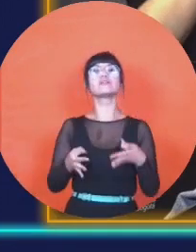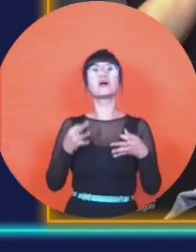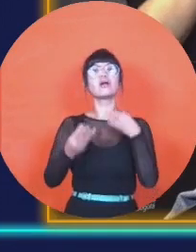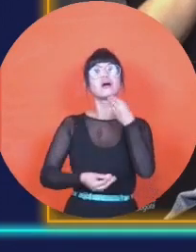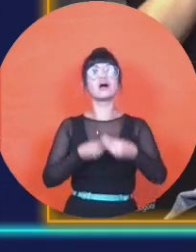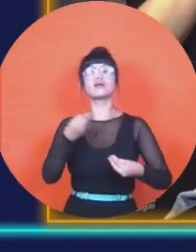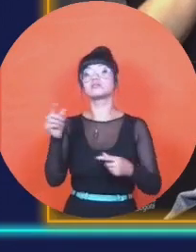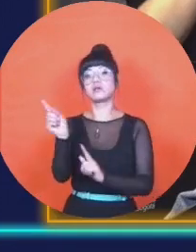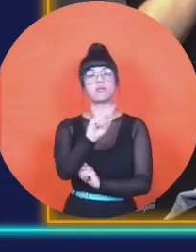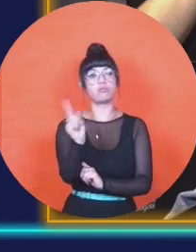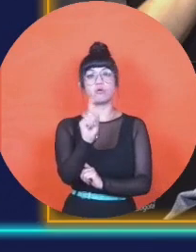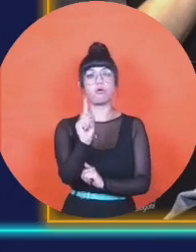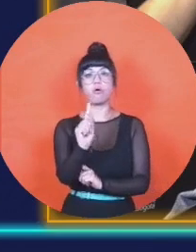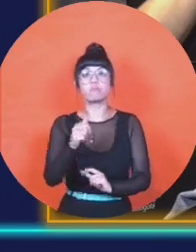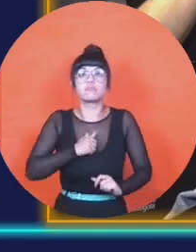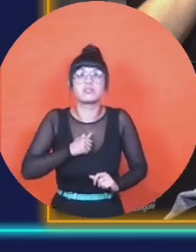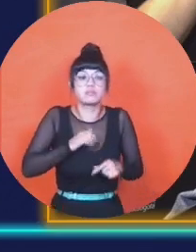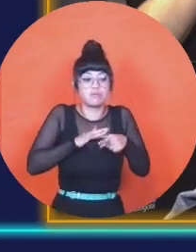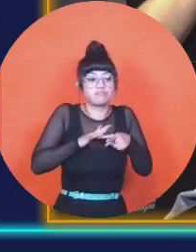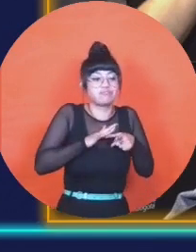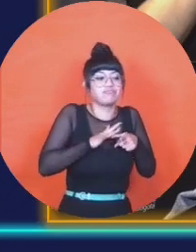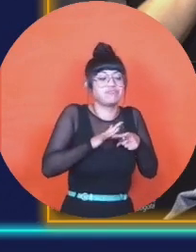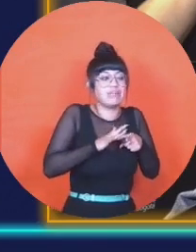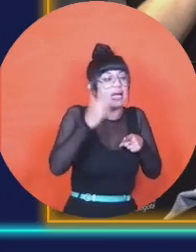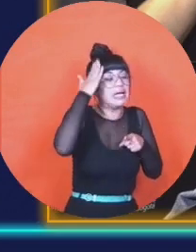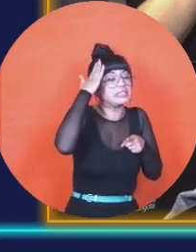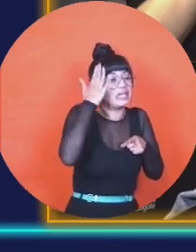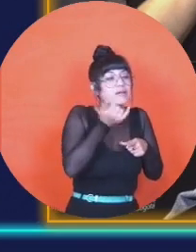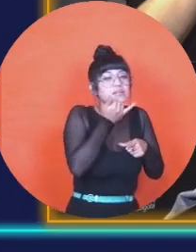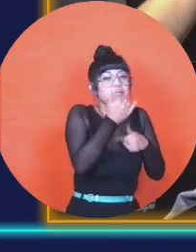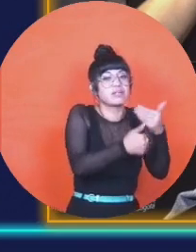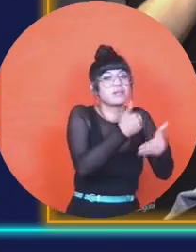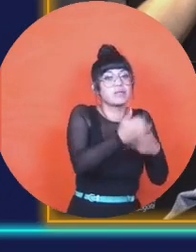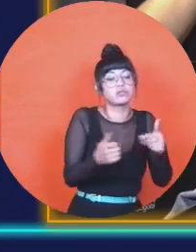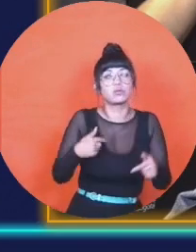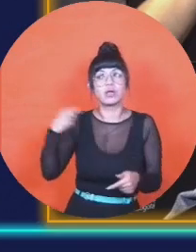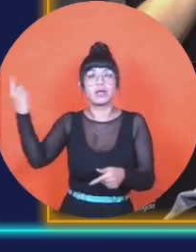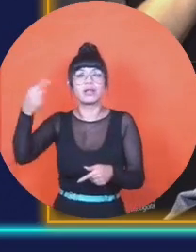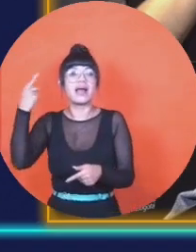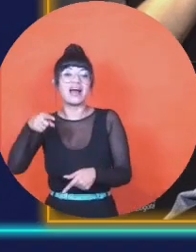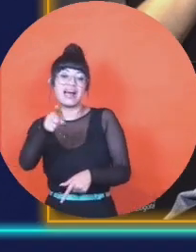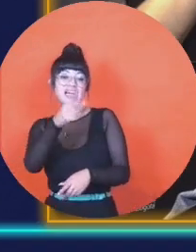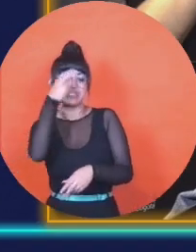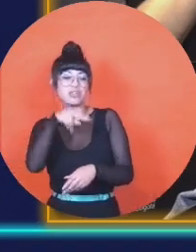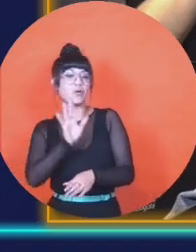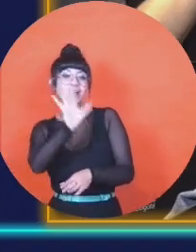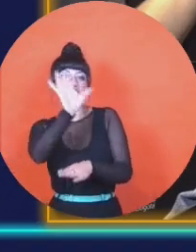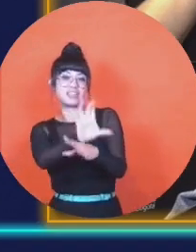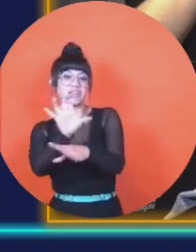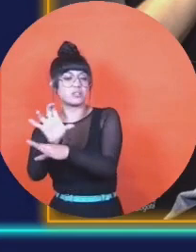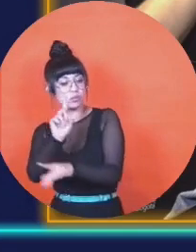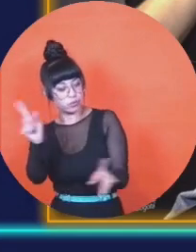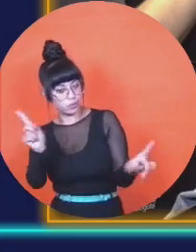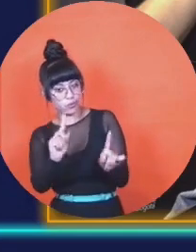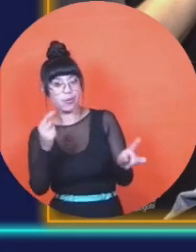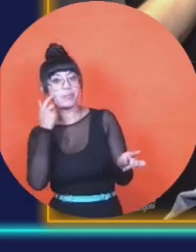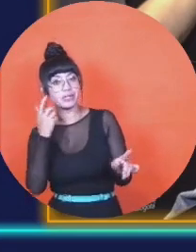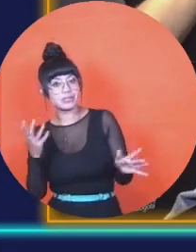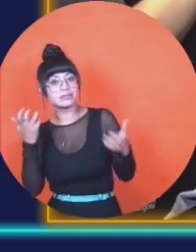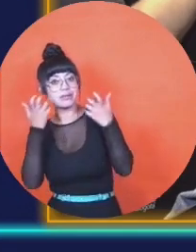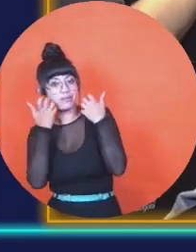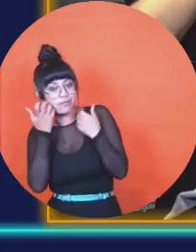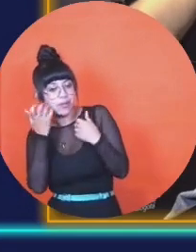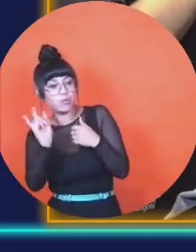lleva eso, hasta que no le pase uno y trabaje en eso, nadie sabe qué pasa. Todo el mundo cree que es que el hijo es cansón, no, tiene algo, tiene